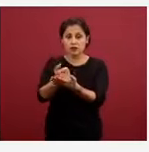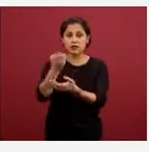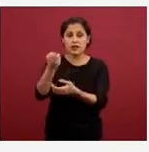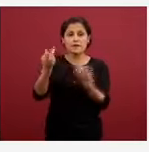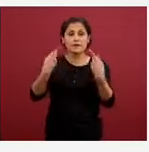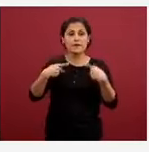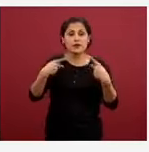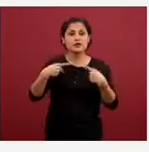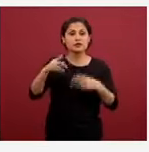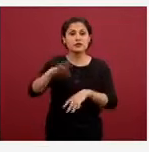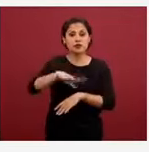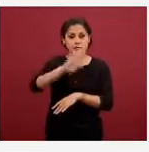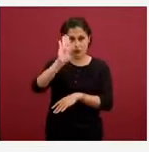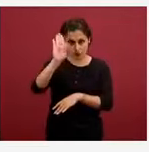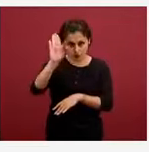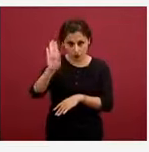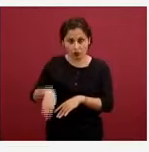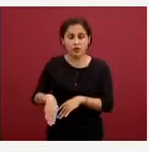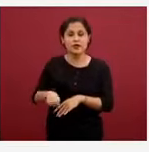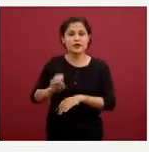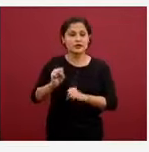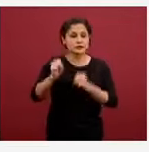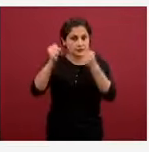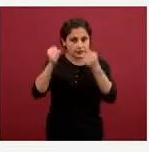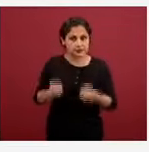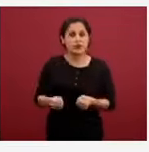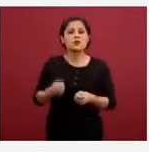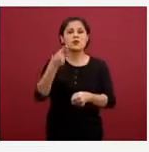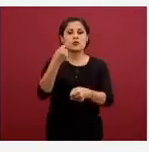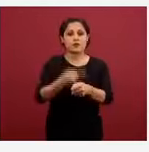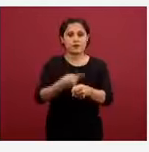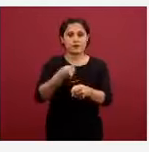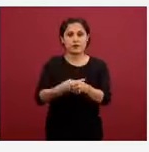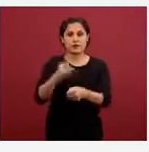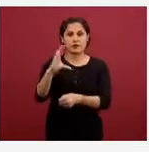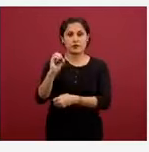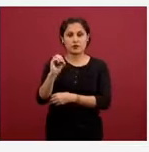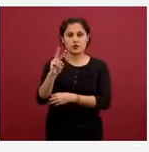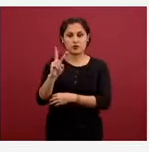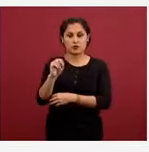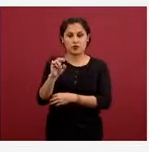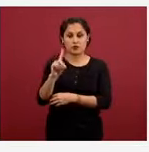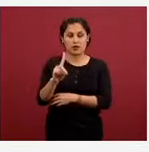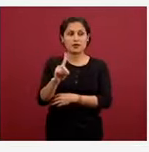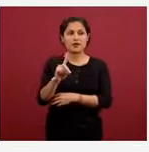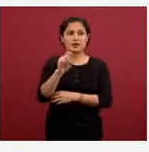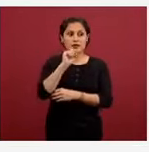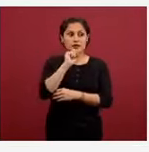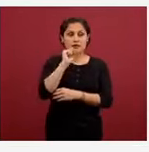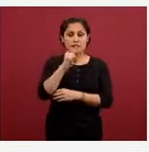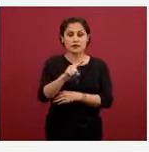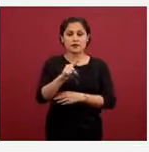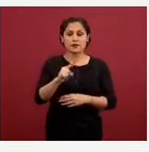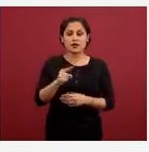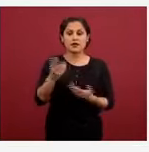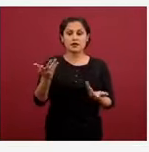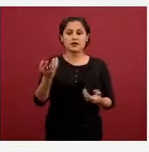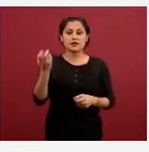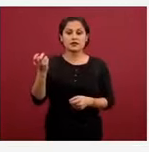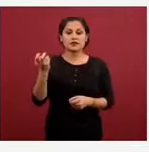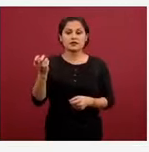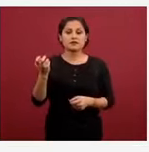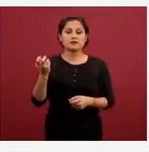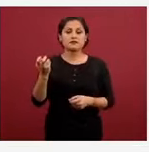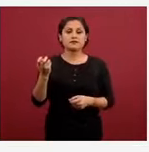una barra de color naranja que representan las defunciones que todavía tienen la clasificación de ser sospechosas, es decir,